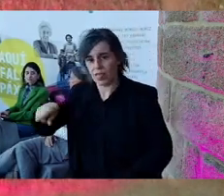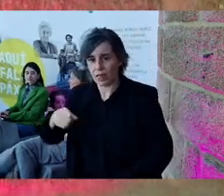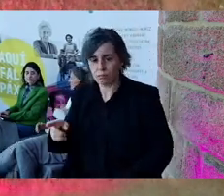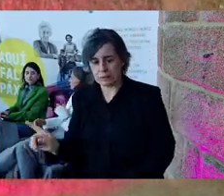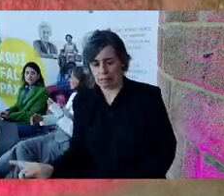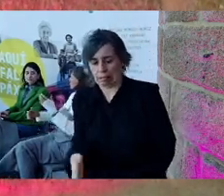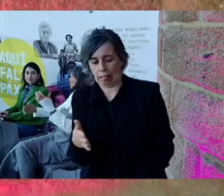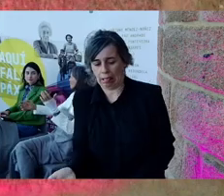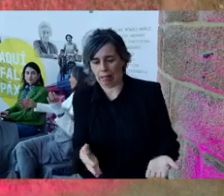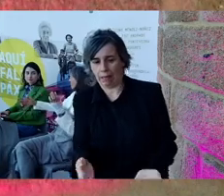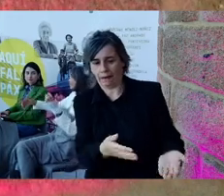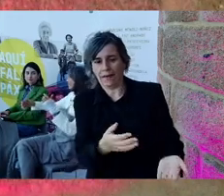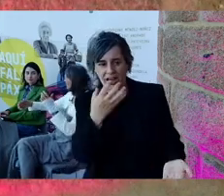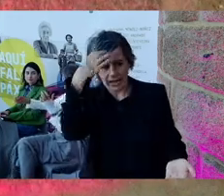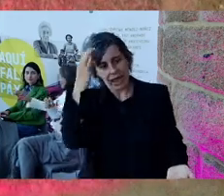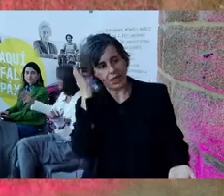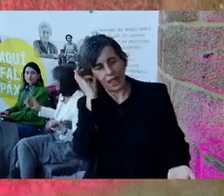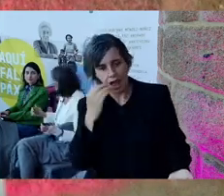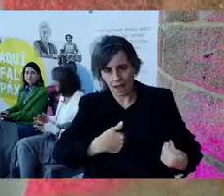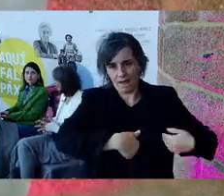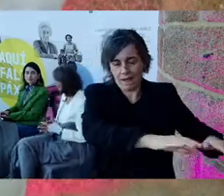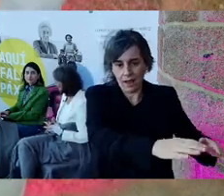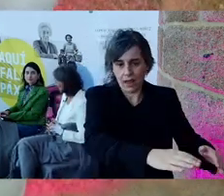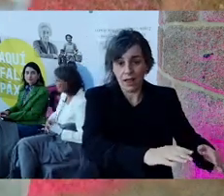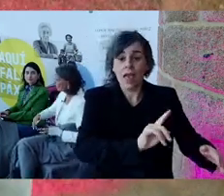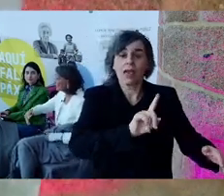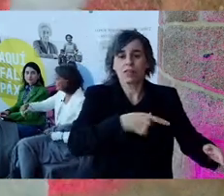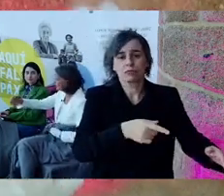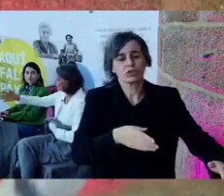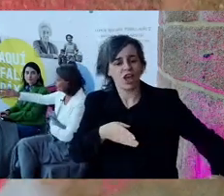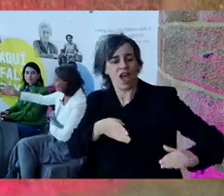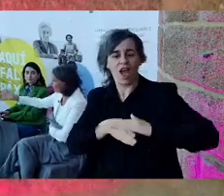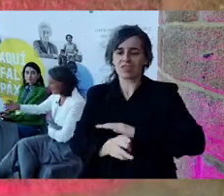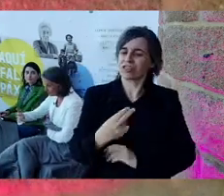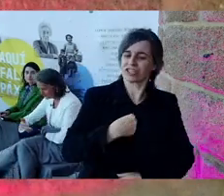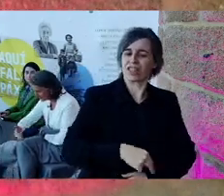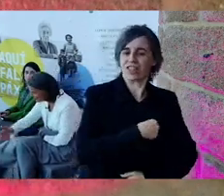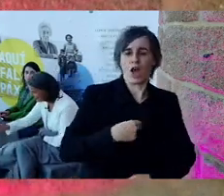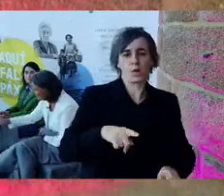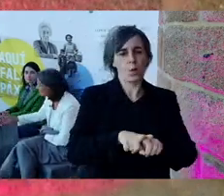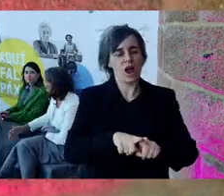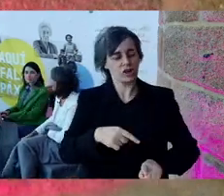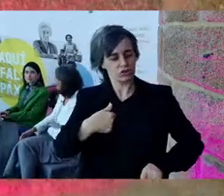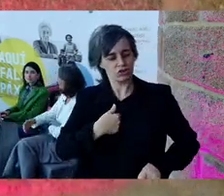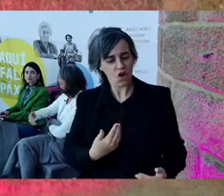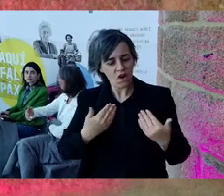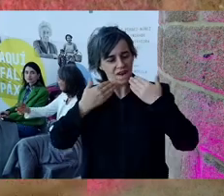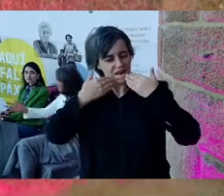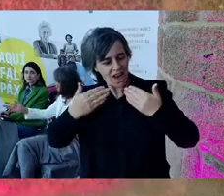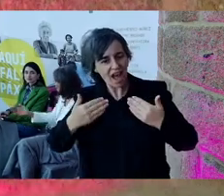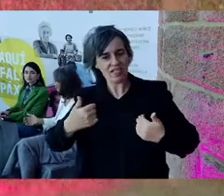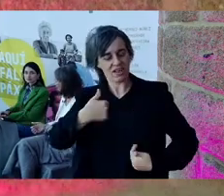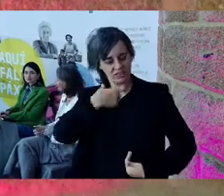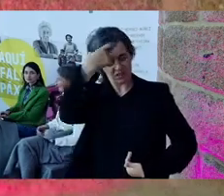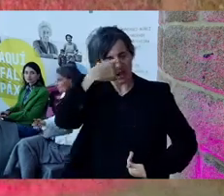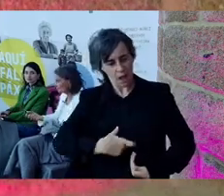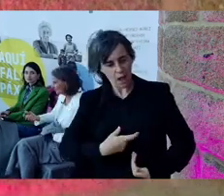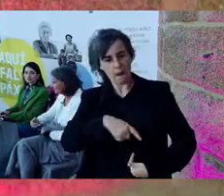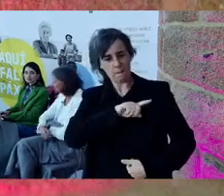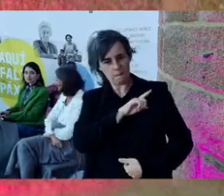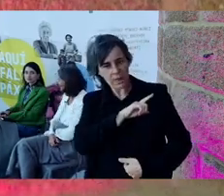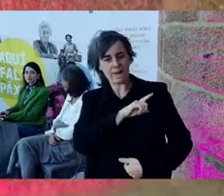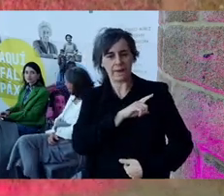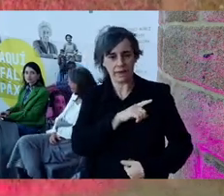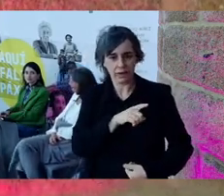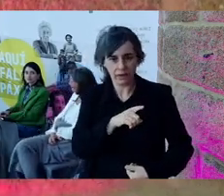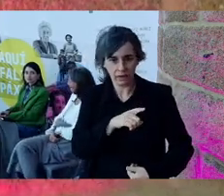por delante fue Gelmírez. Y después el que entró en Compostela como gran salvador de los compostelanos, diciendo a mí me debéis el